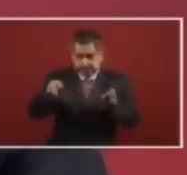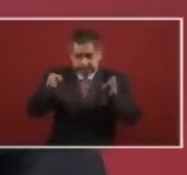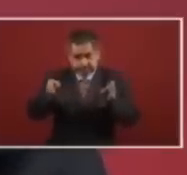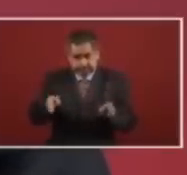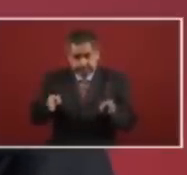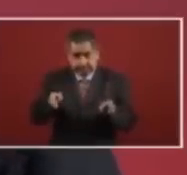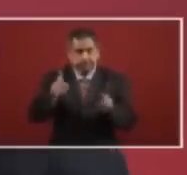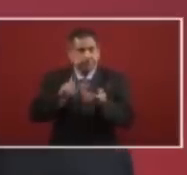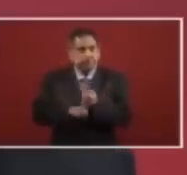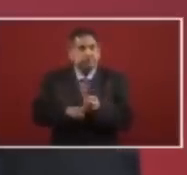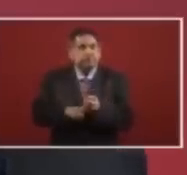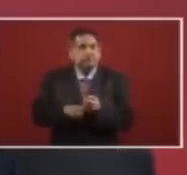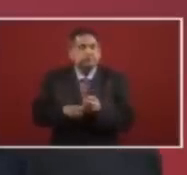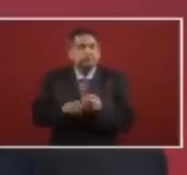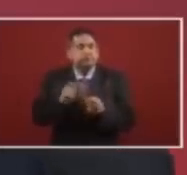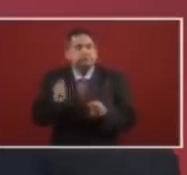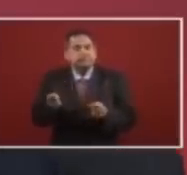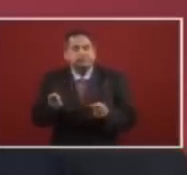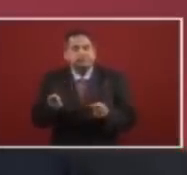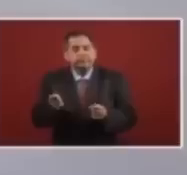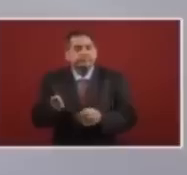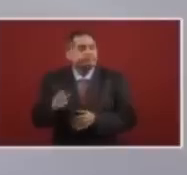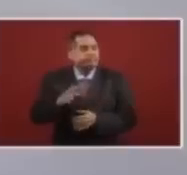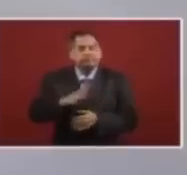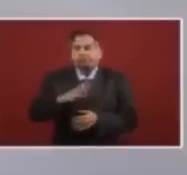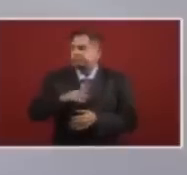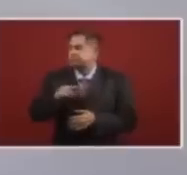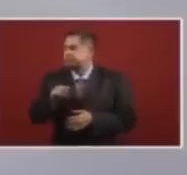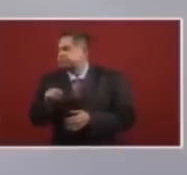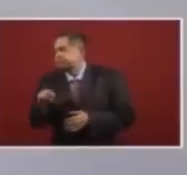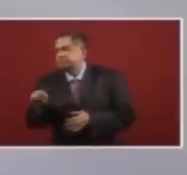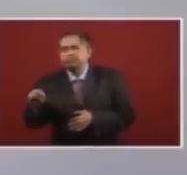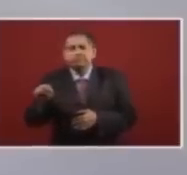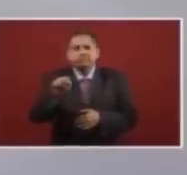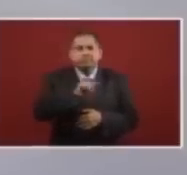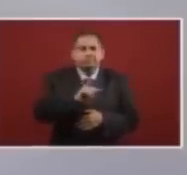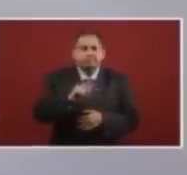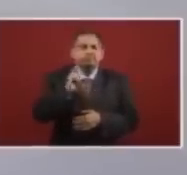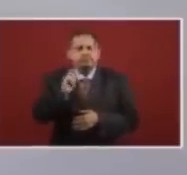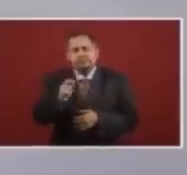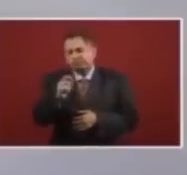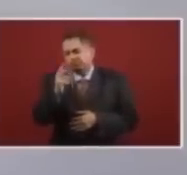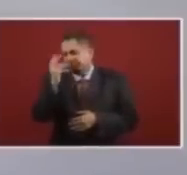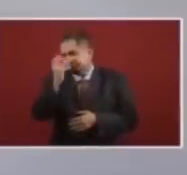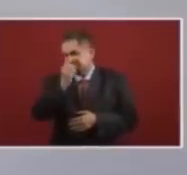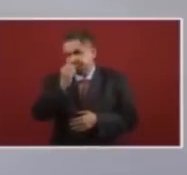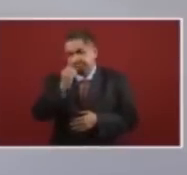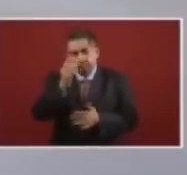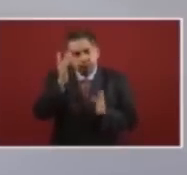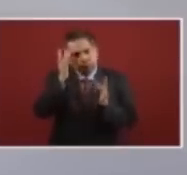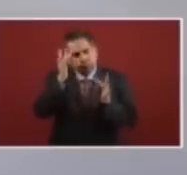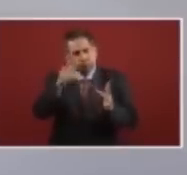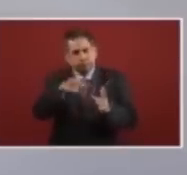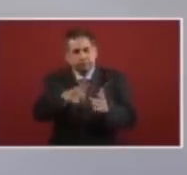en que existen las benditas redes sociales